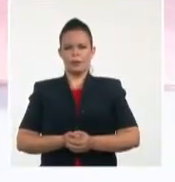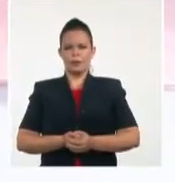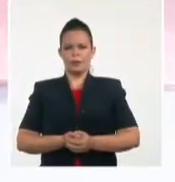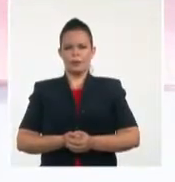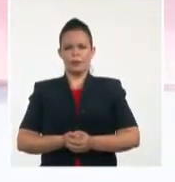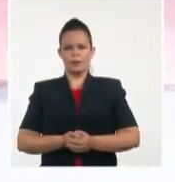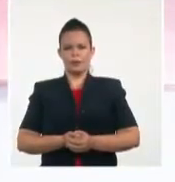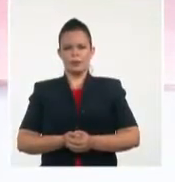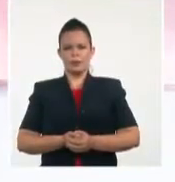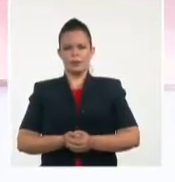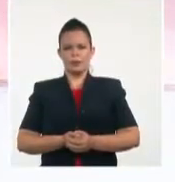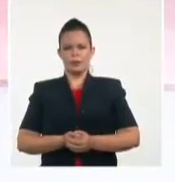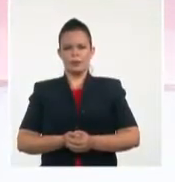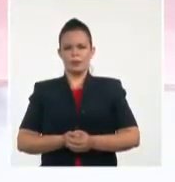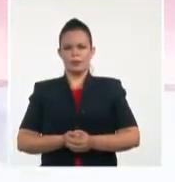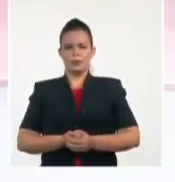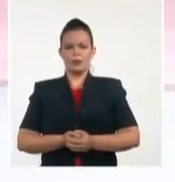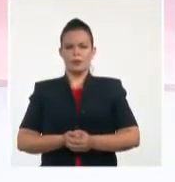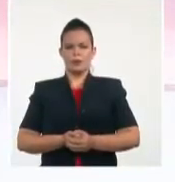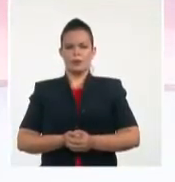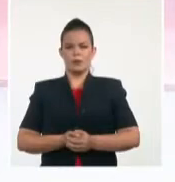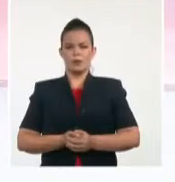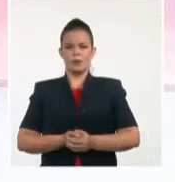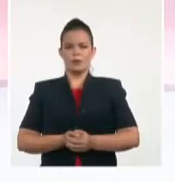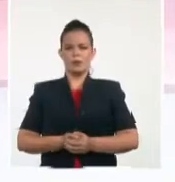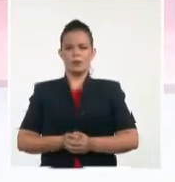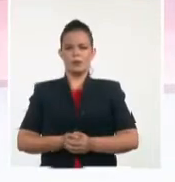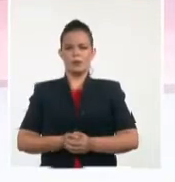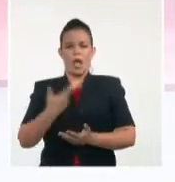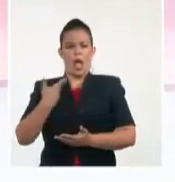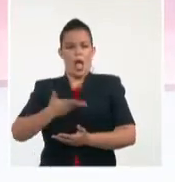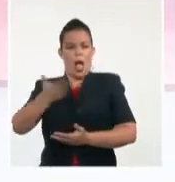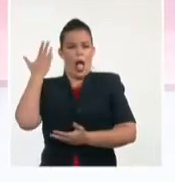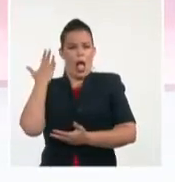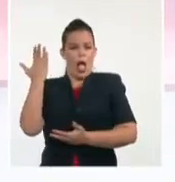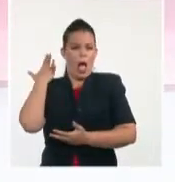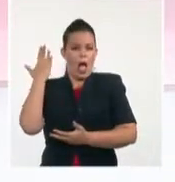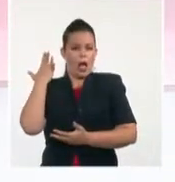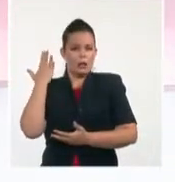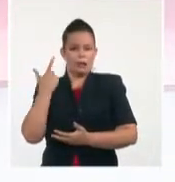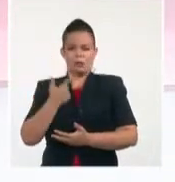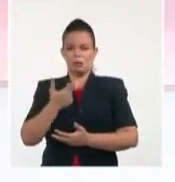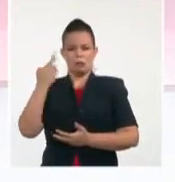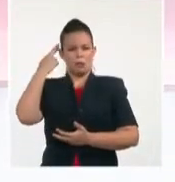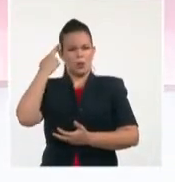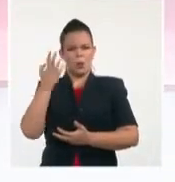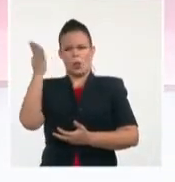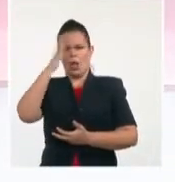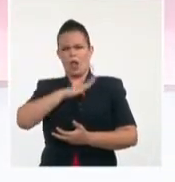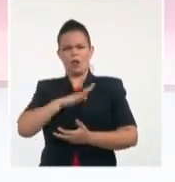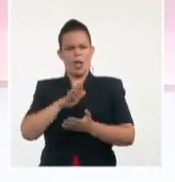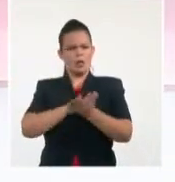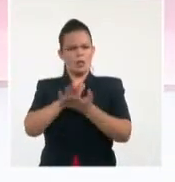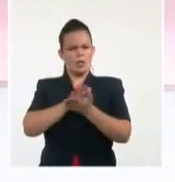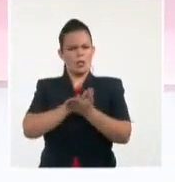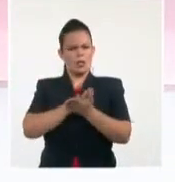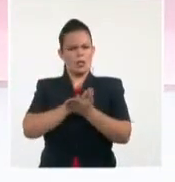recordaba, algún ciclón tropical que se haya movido a una velocidad